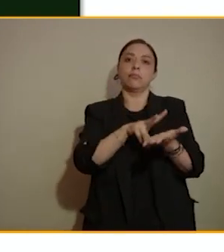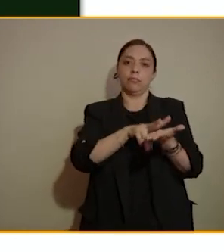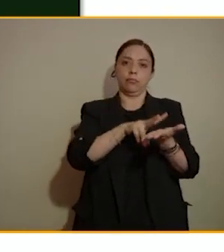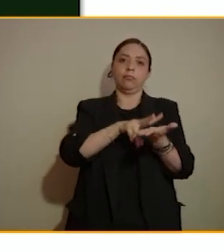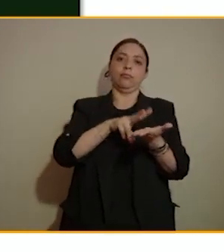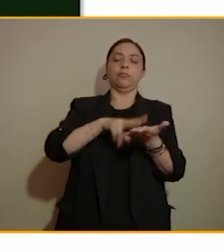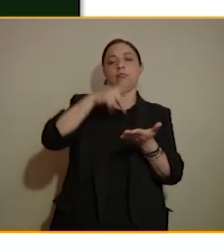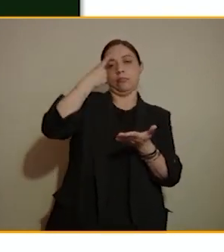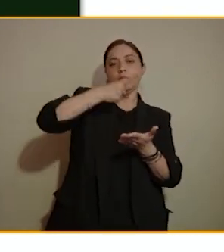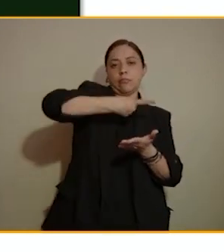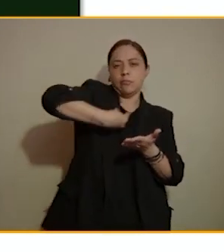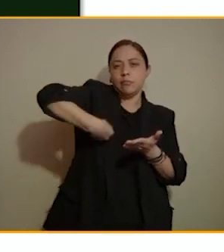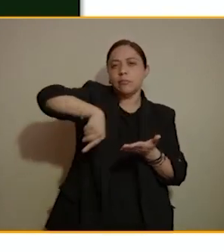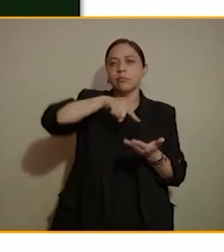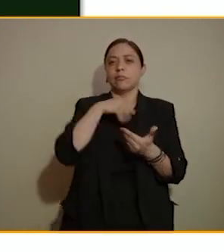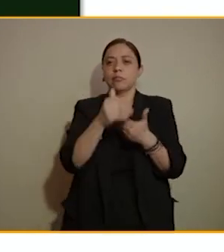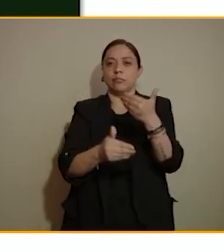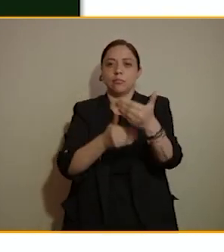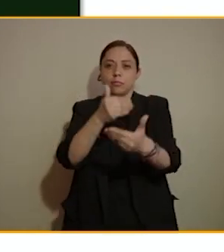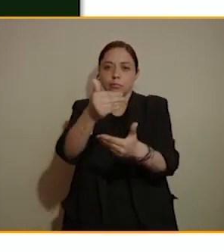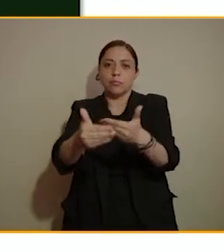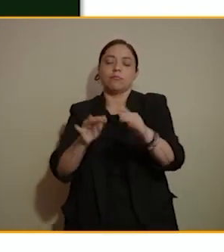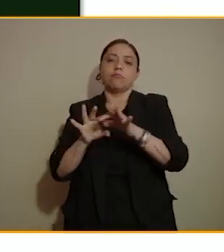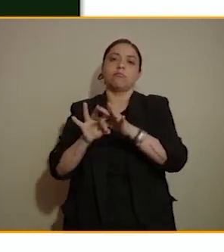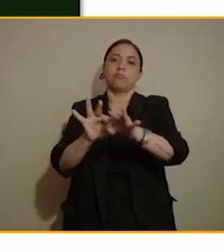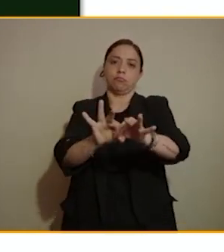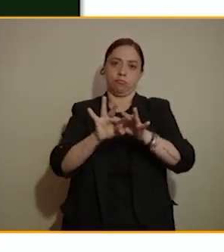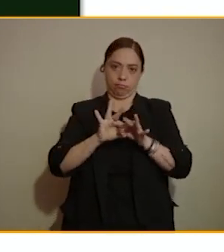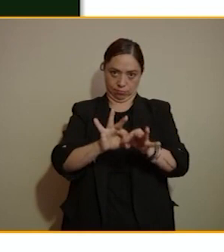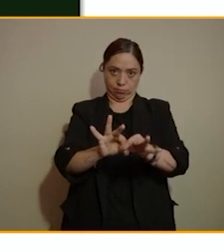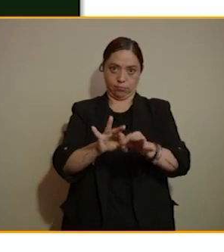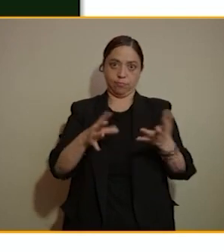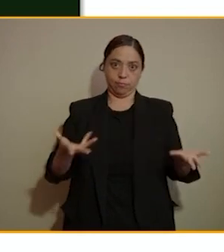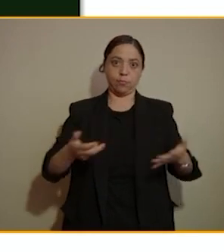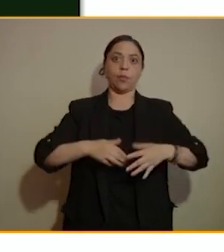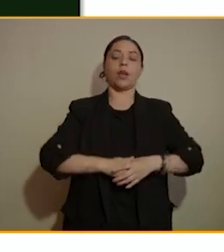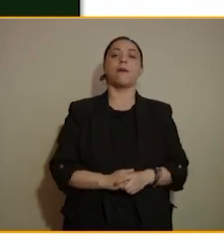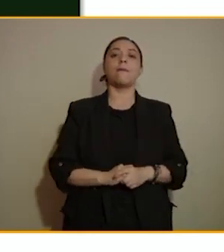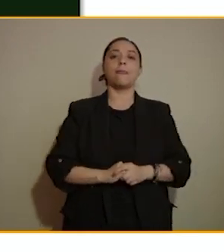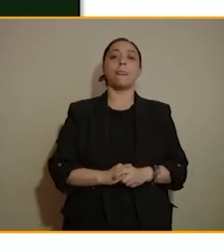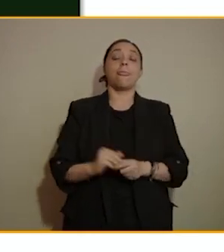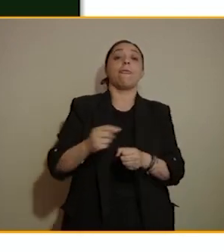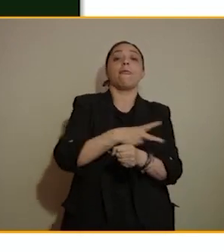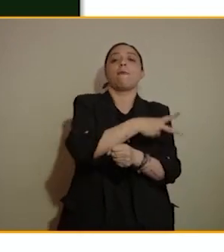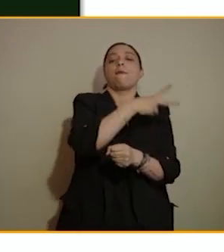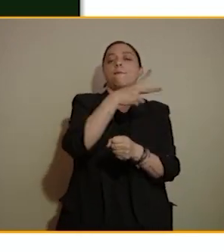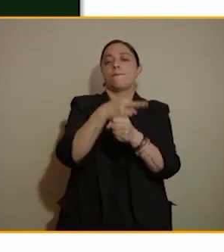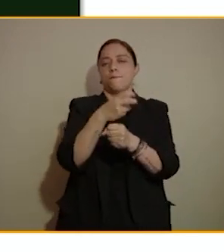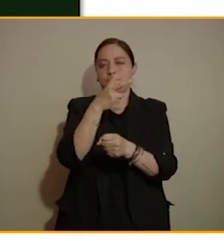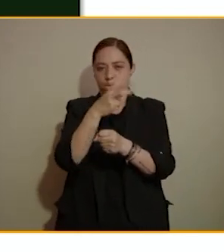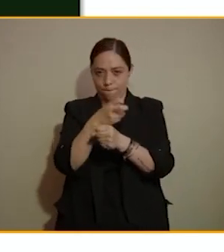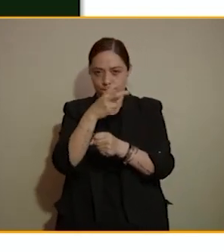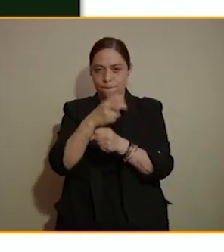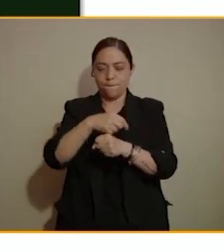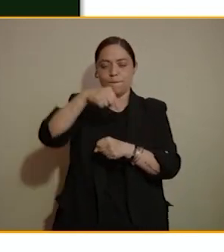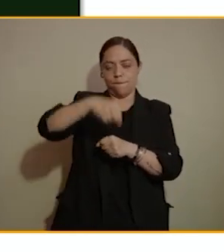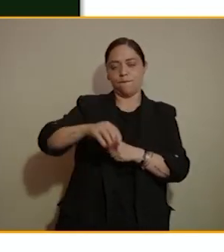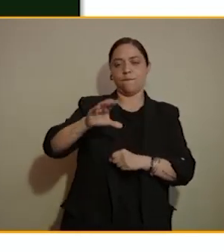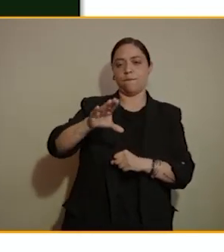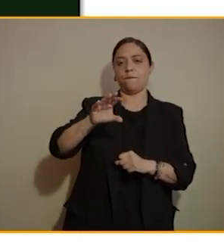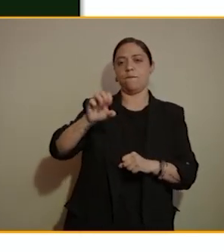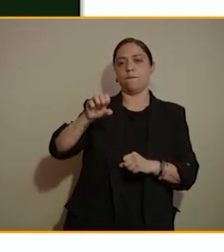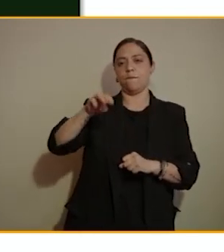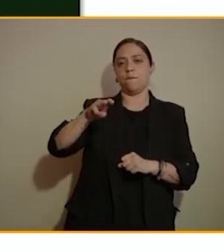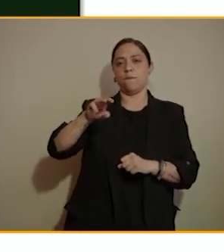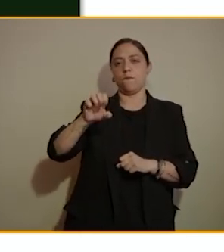junto con nosotros en este proceso de valor agregado. Lo segundo, y que es algo que aquí en CEMEFI también se